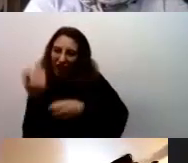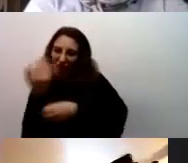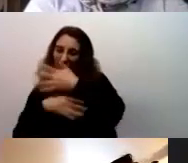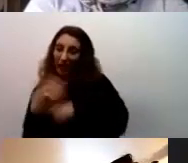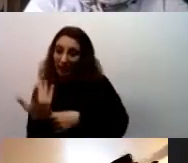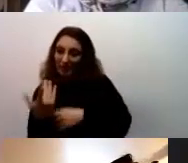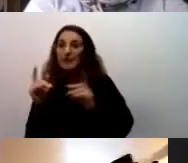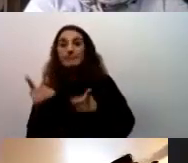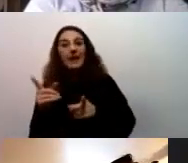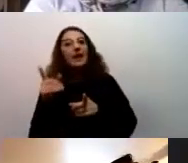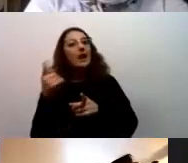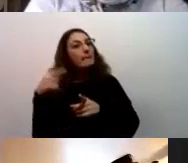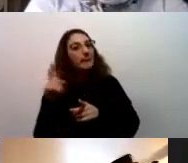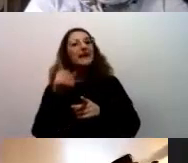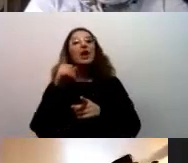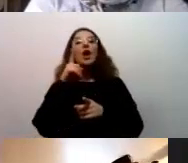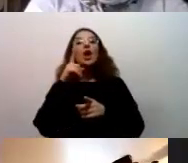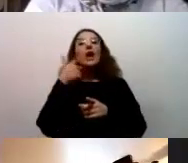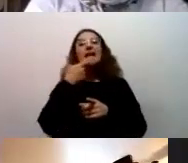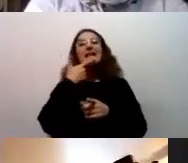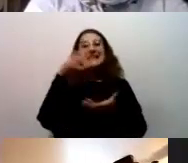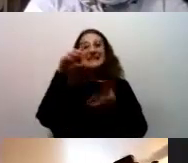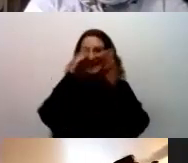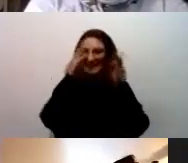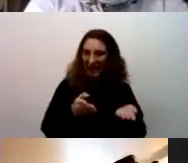que sí la tenía y ha dejado de tenerla.